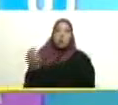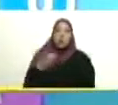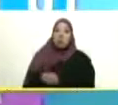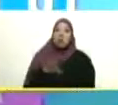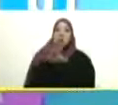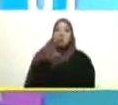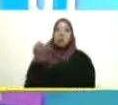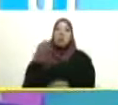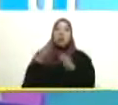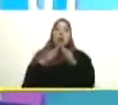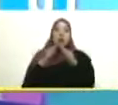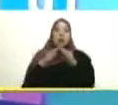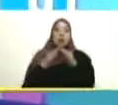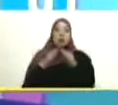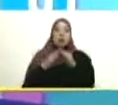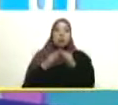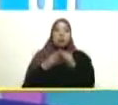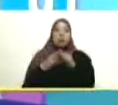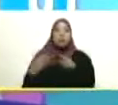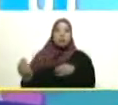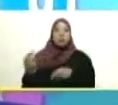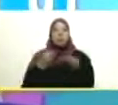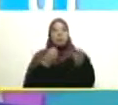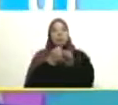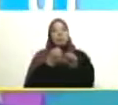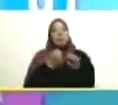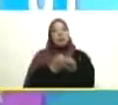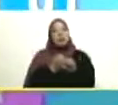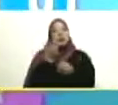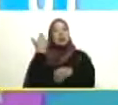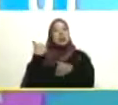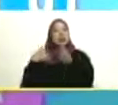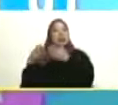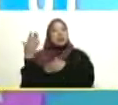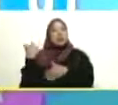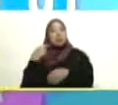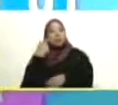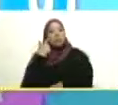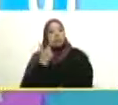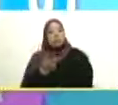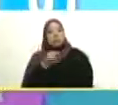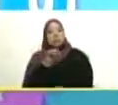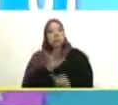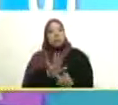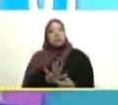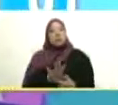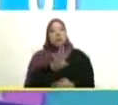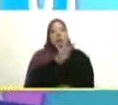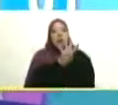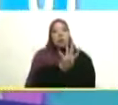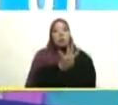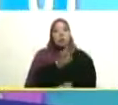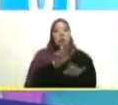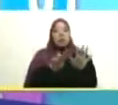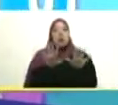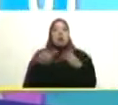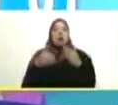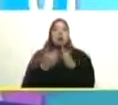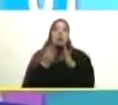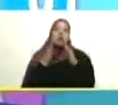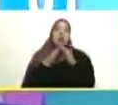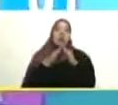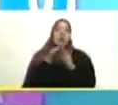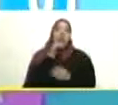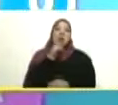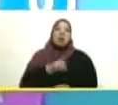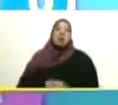viviendas, y que presentaban el mayor deterioro. Eso nos dio una muestra de 467 urbanismos. En esos